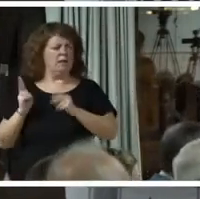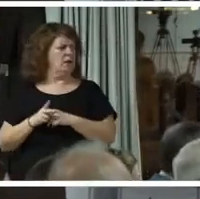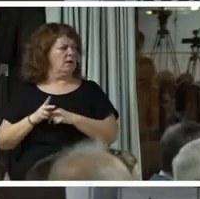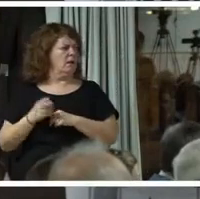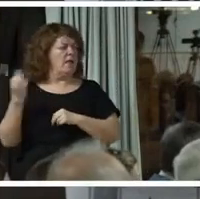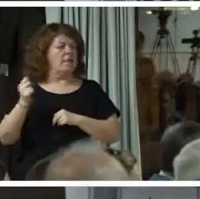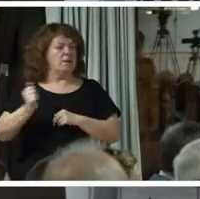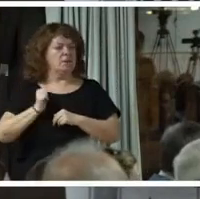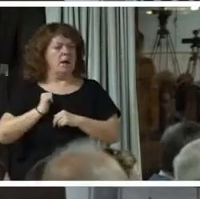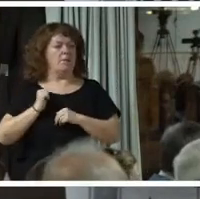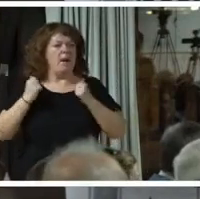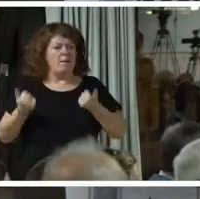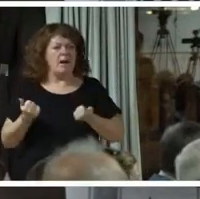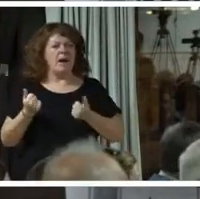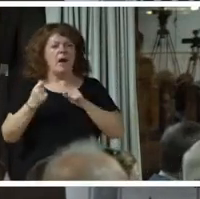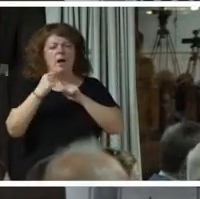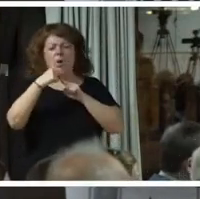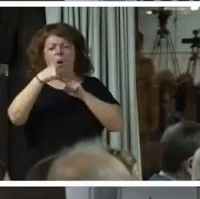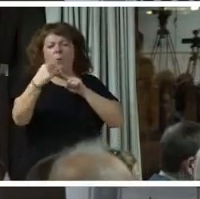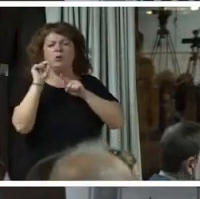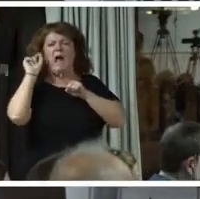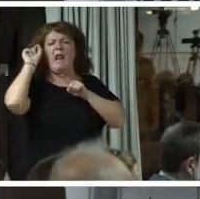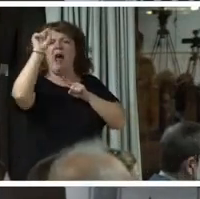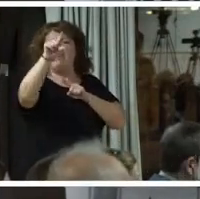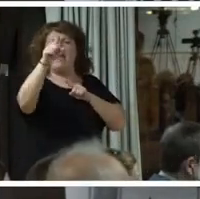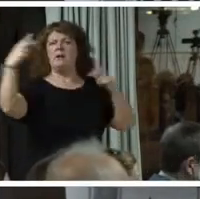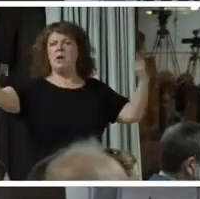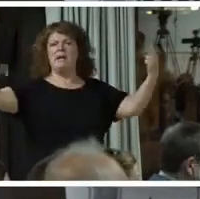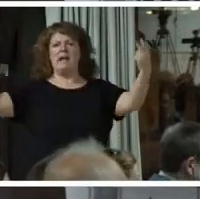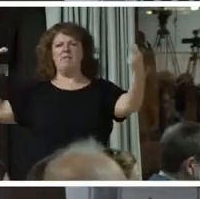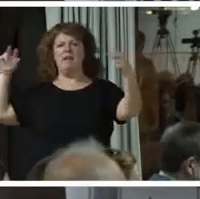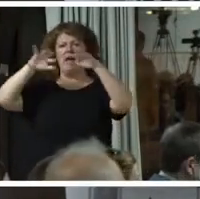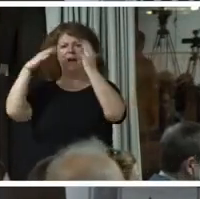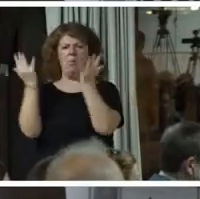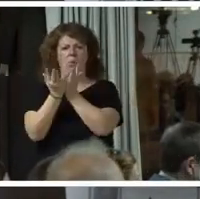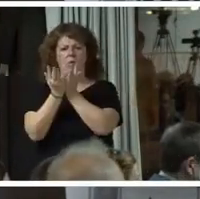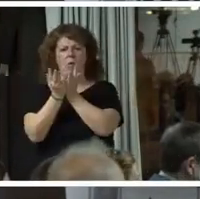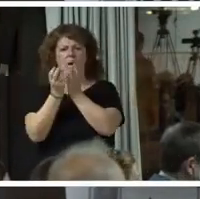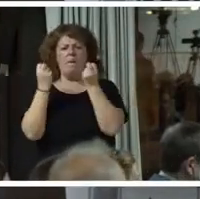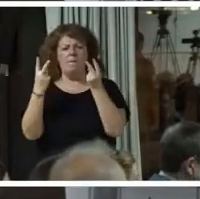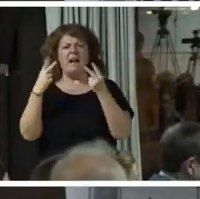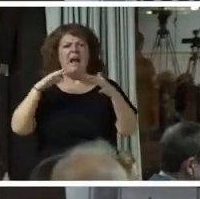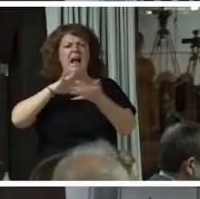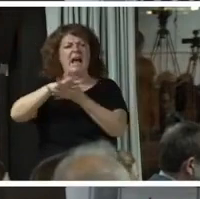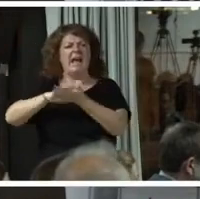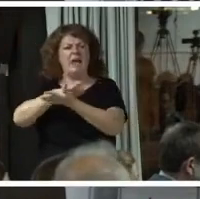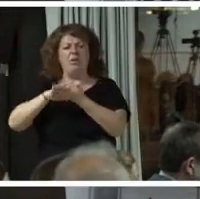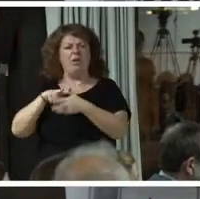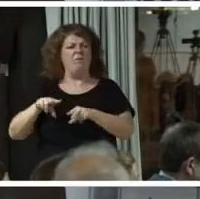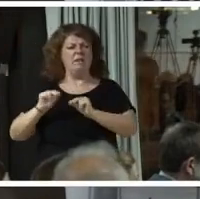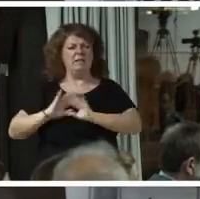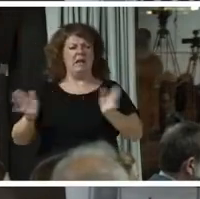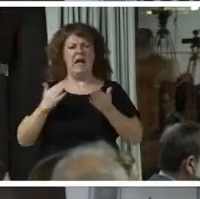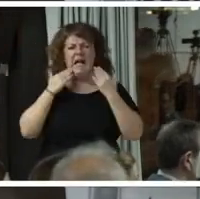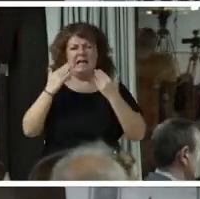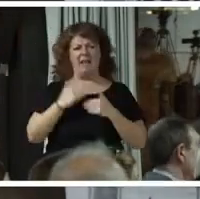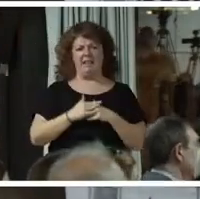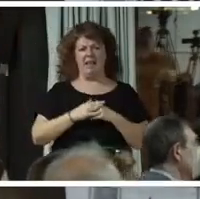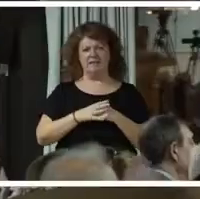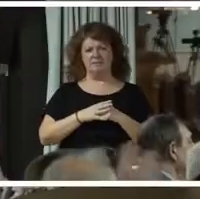tenemos que aprovechar eso para ser punta de lanza y una referencia en el mundo para que para que este genocidio termine lo antes posible